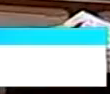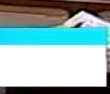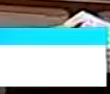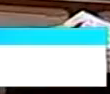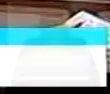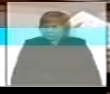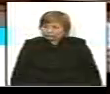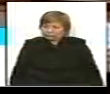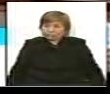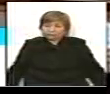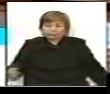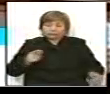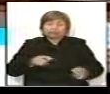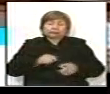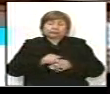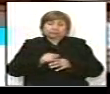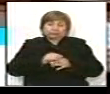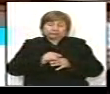Ahora, este ejercicio,